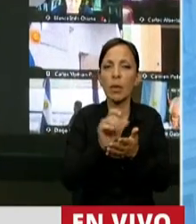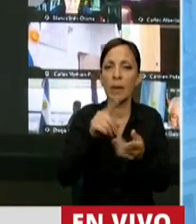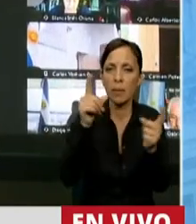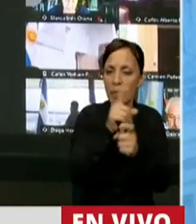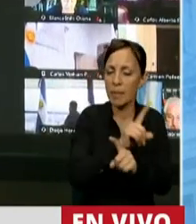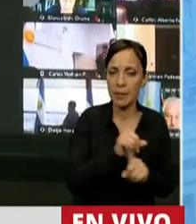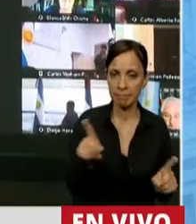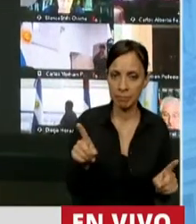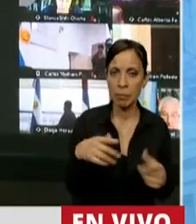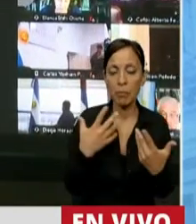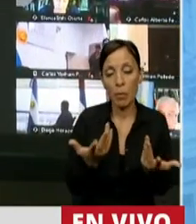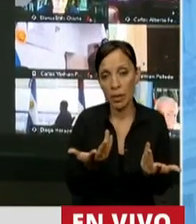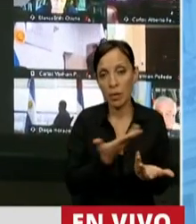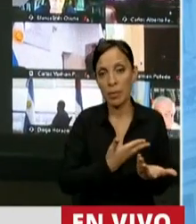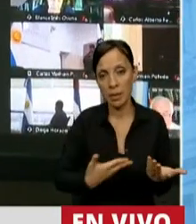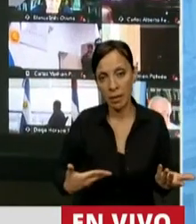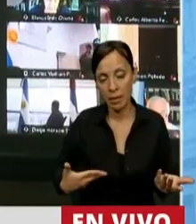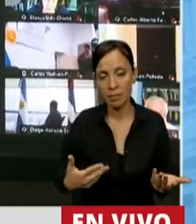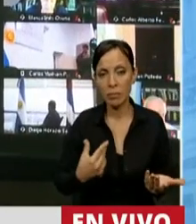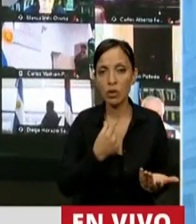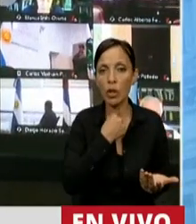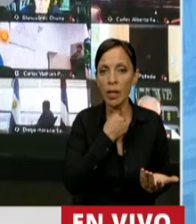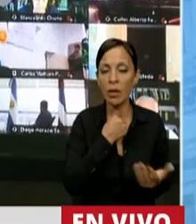eso, señor presidente, quiero